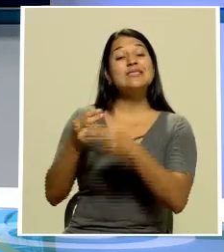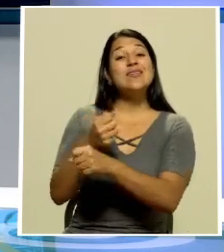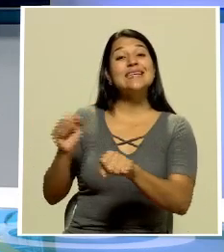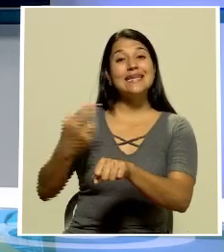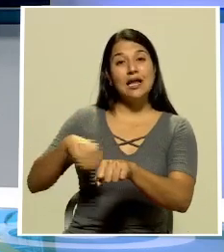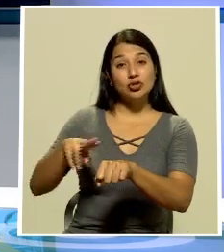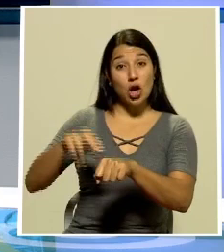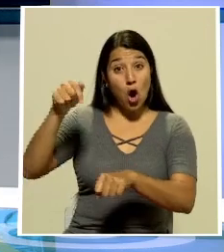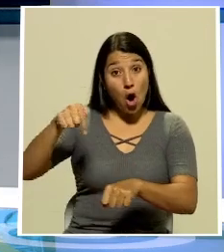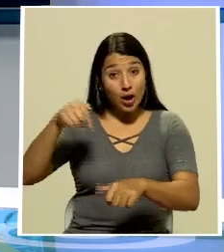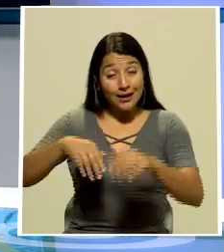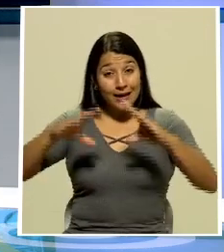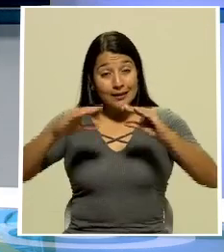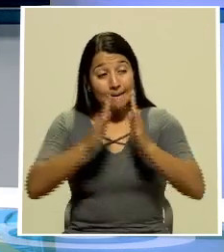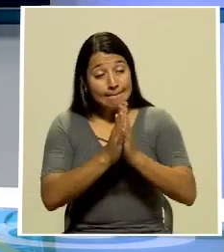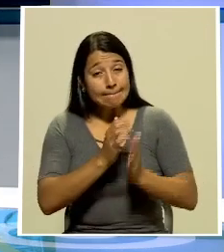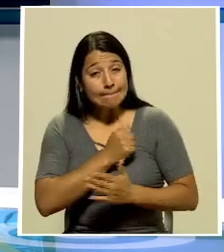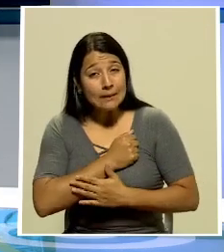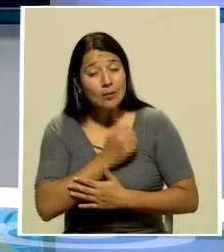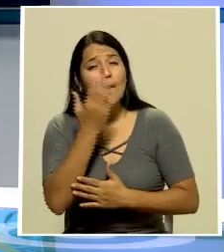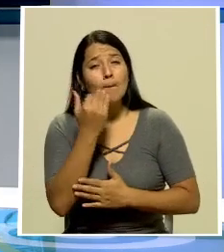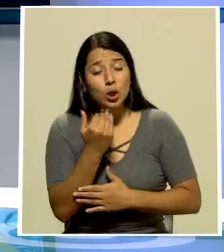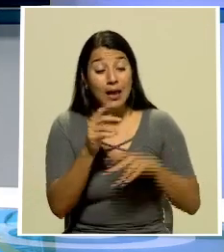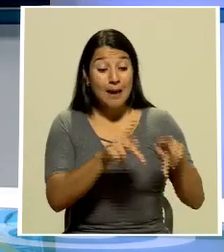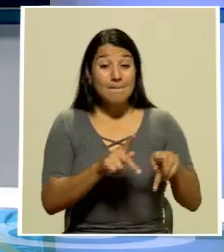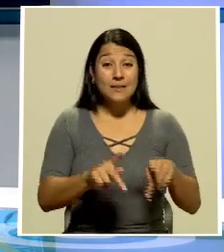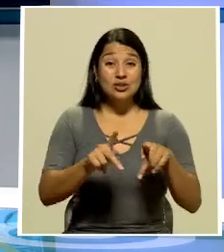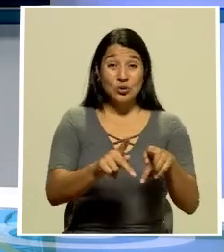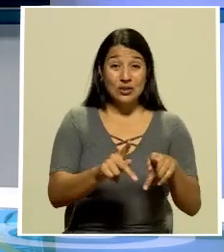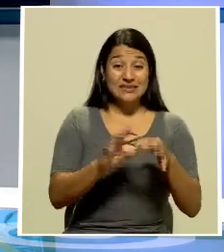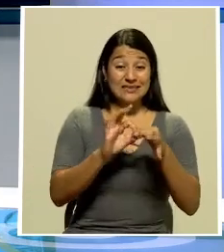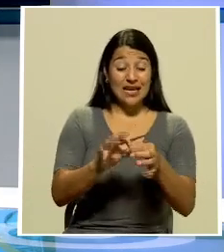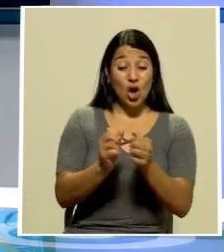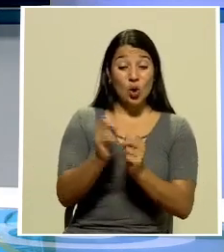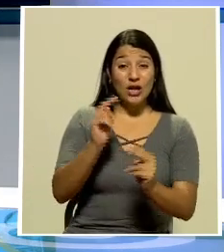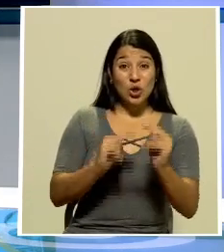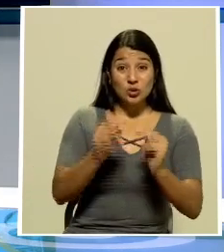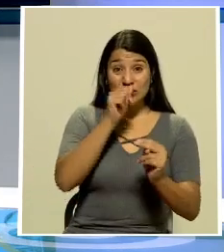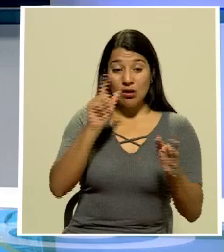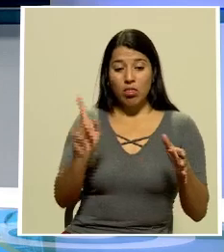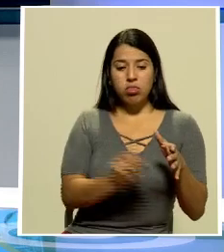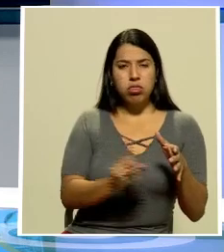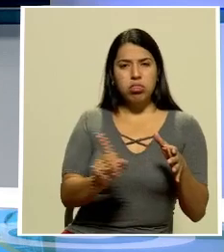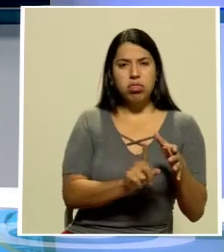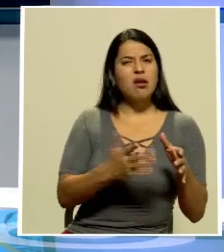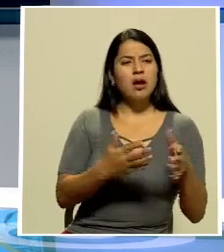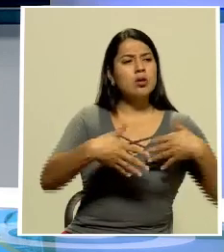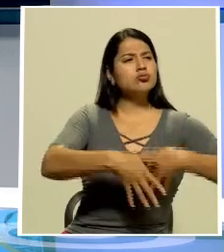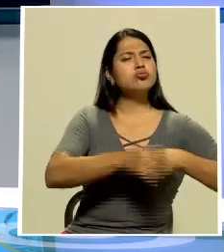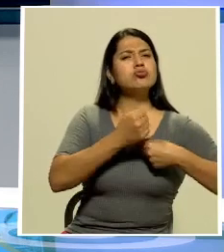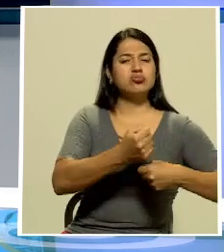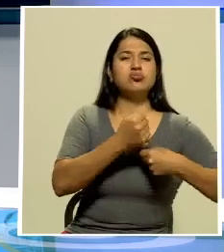grupos de narcotraficantes en las manifestaciones callejeras que él mismo había organizado. El